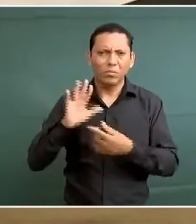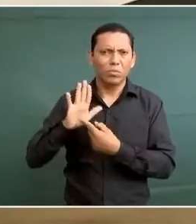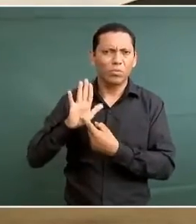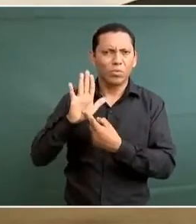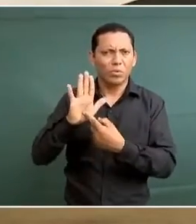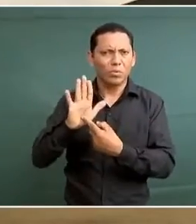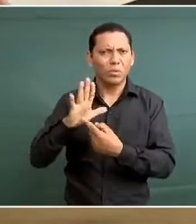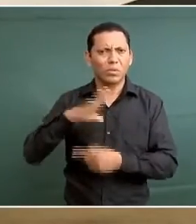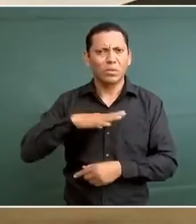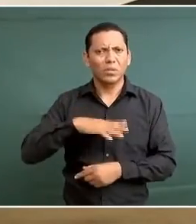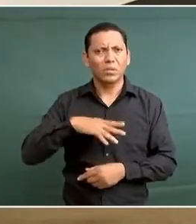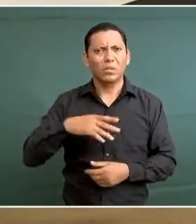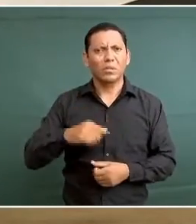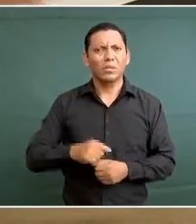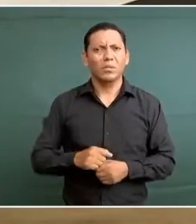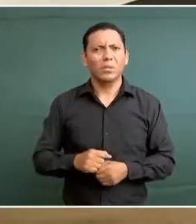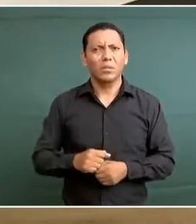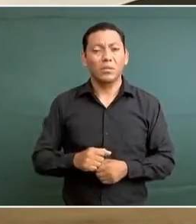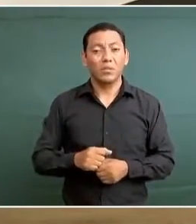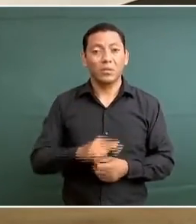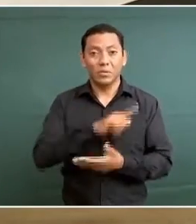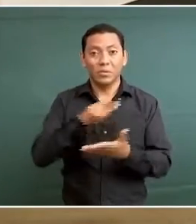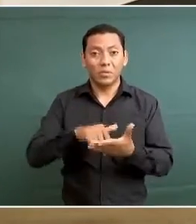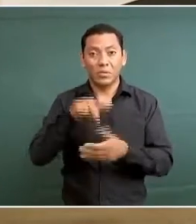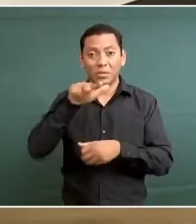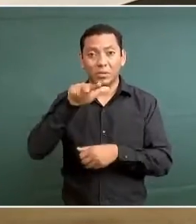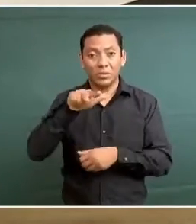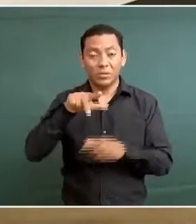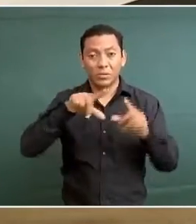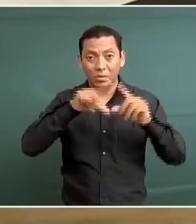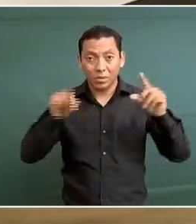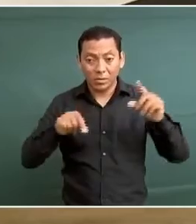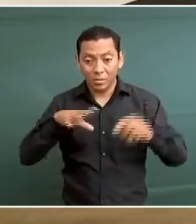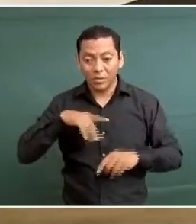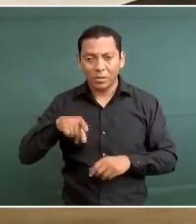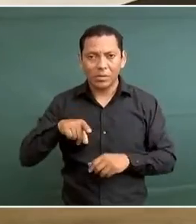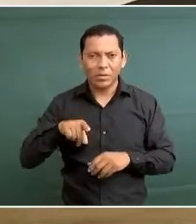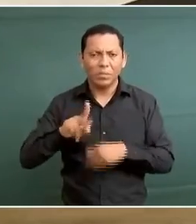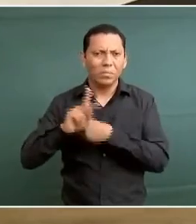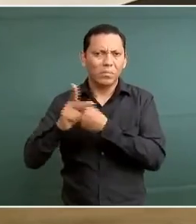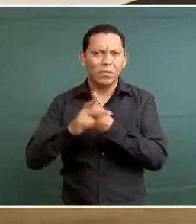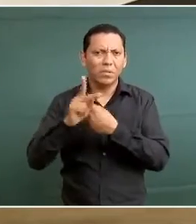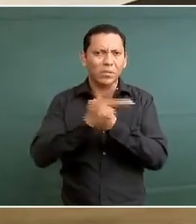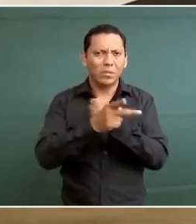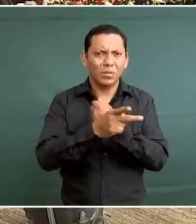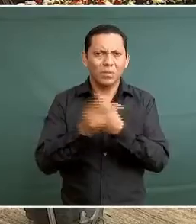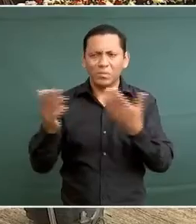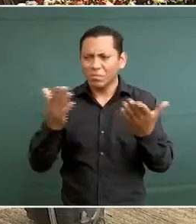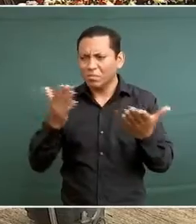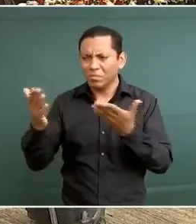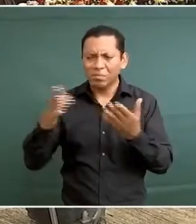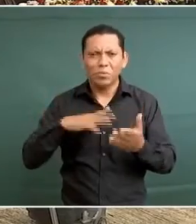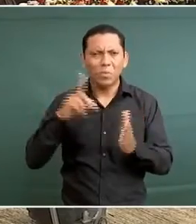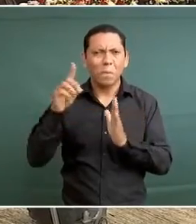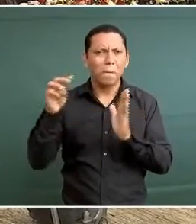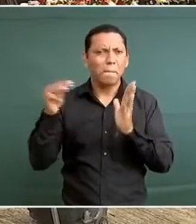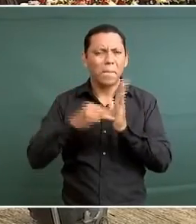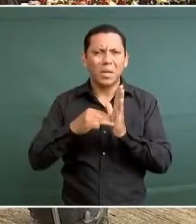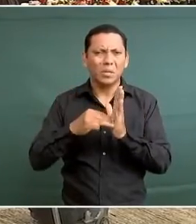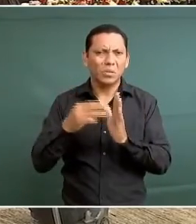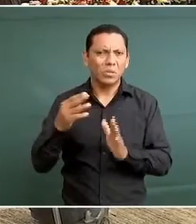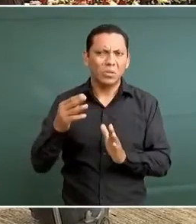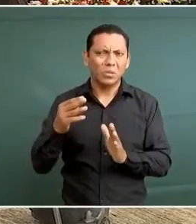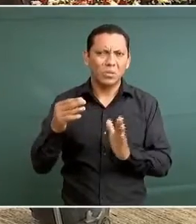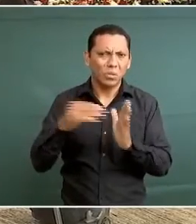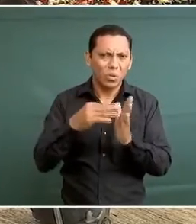en que México está en el lugar 18 de los países que por promedio de un millón me